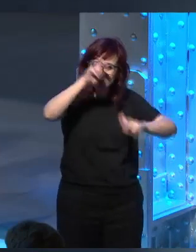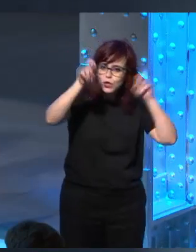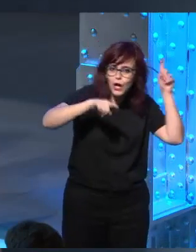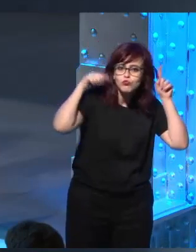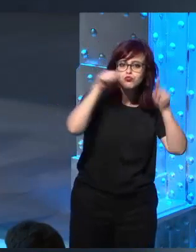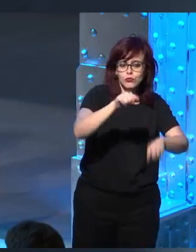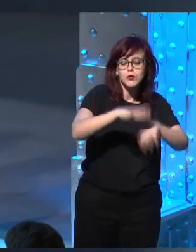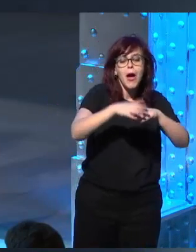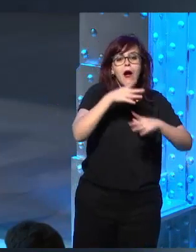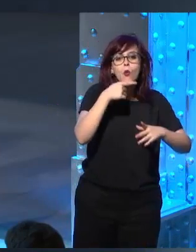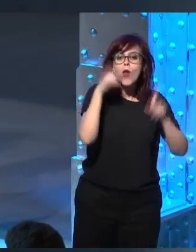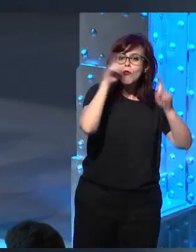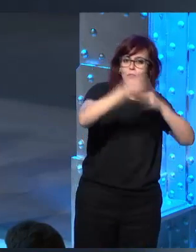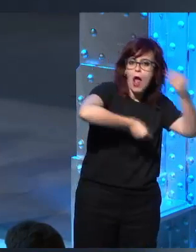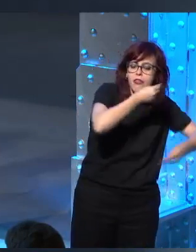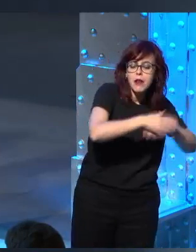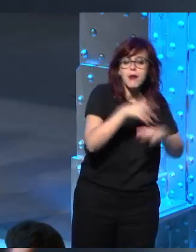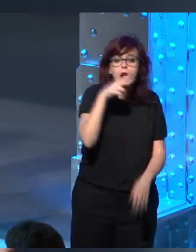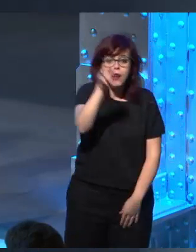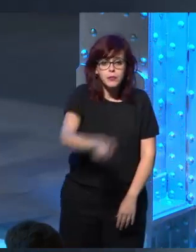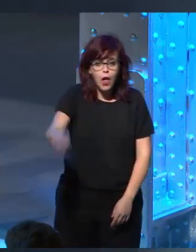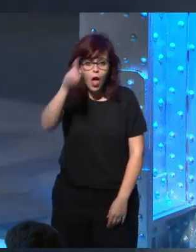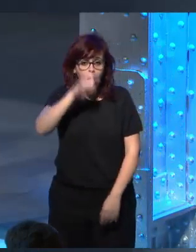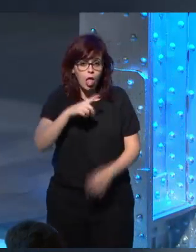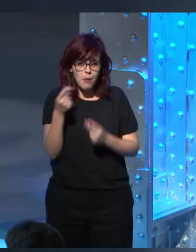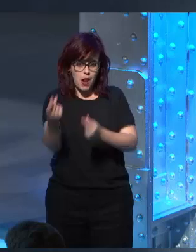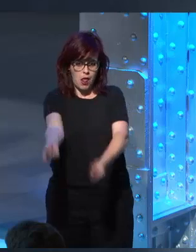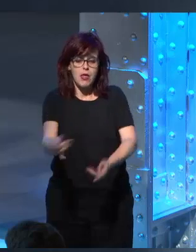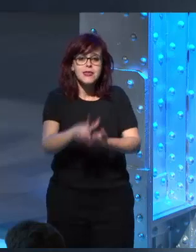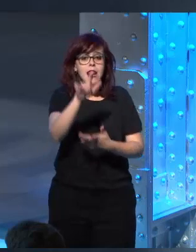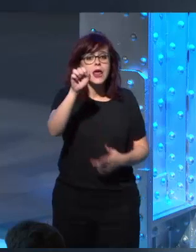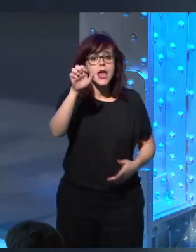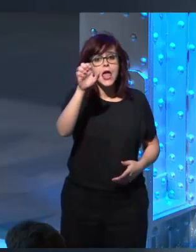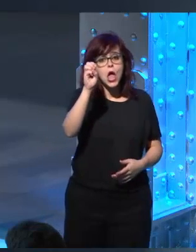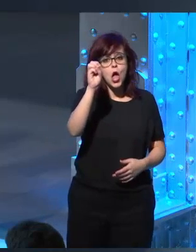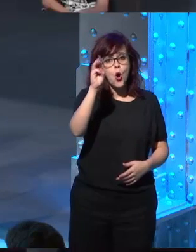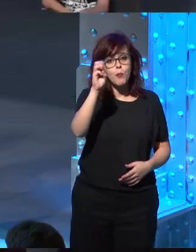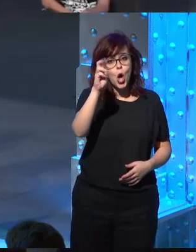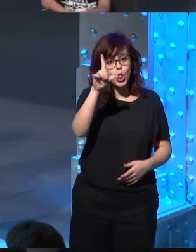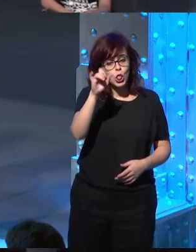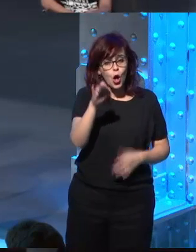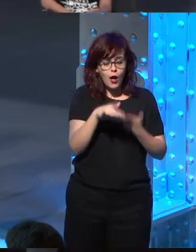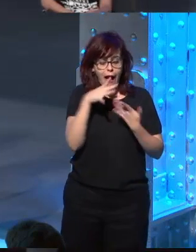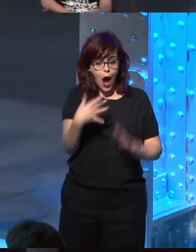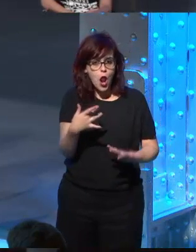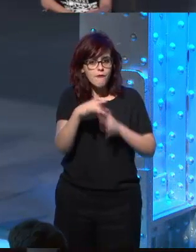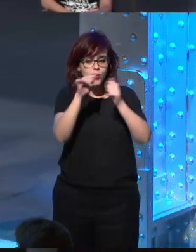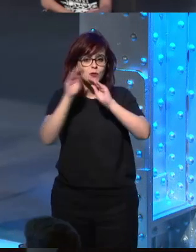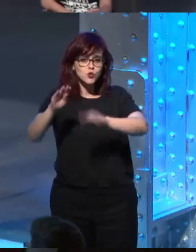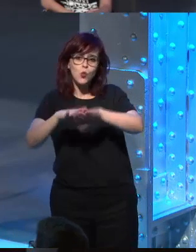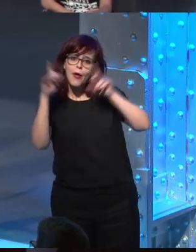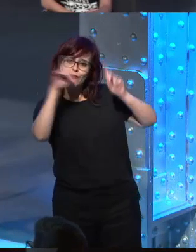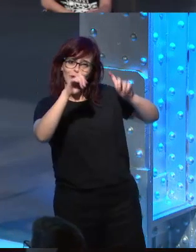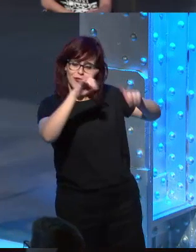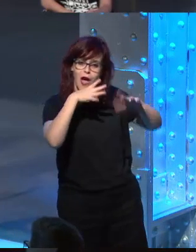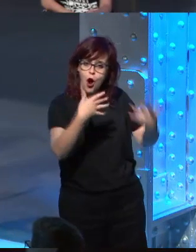muchísimo más de hacer y menos de repetir, de memorizar, Y Leopoldo, que nos ha educado a tantos adultos, no sé si es consciente que también ha